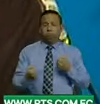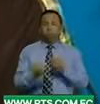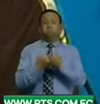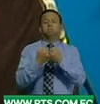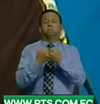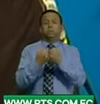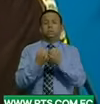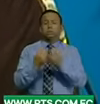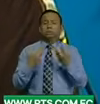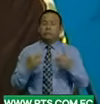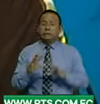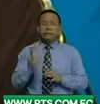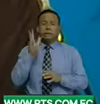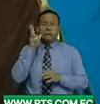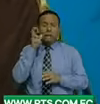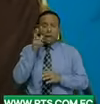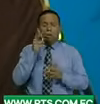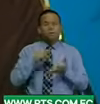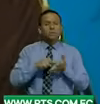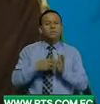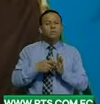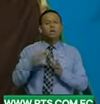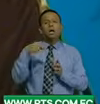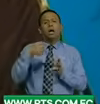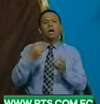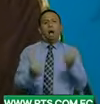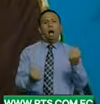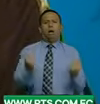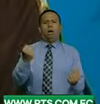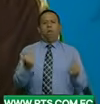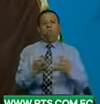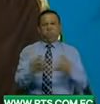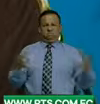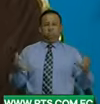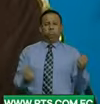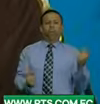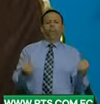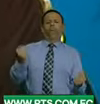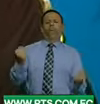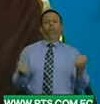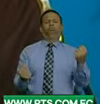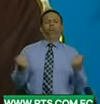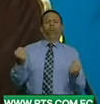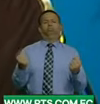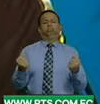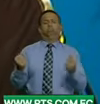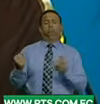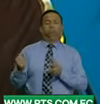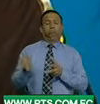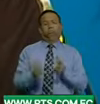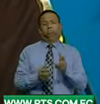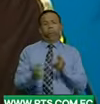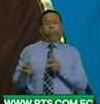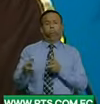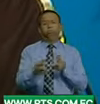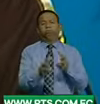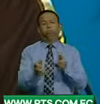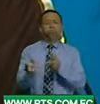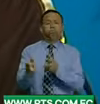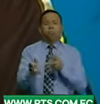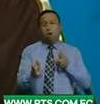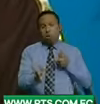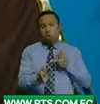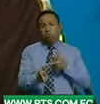asimismo presumiblemente indicaban que se trataba de un vehículo pesado, como es entrada a una cantera, se presume que es una volqueta